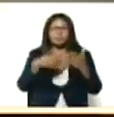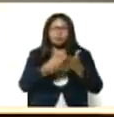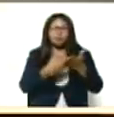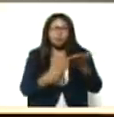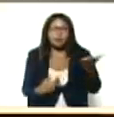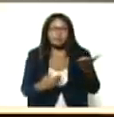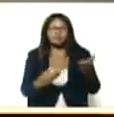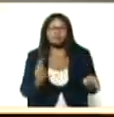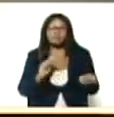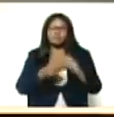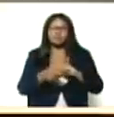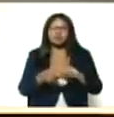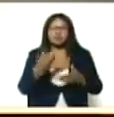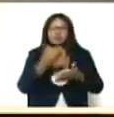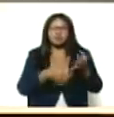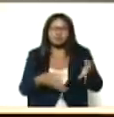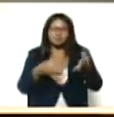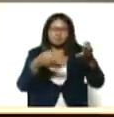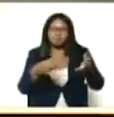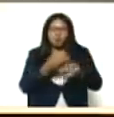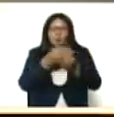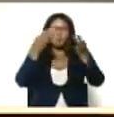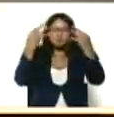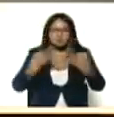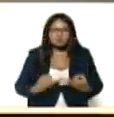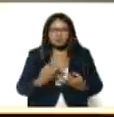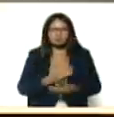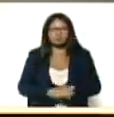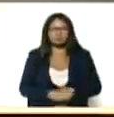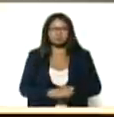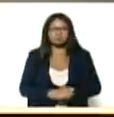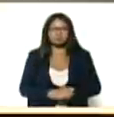deben convertirse en el documento final que nosotros